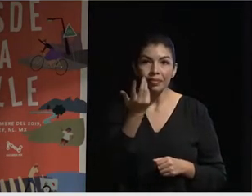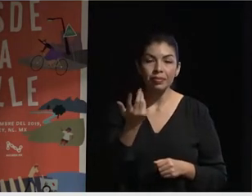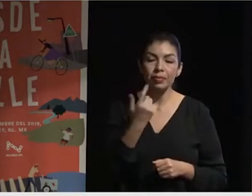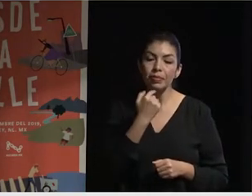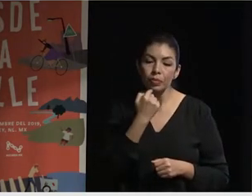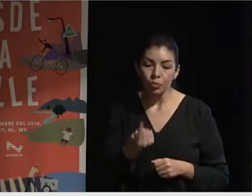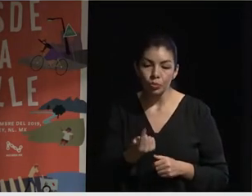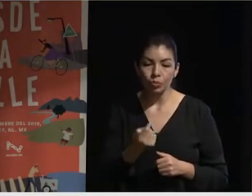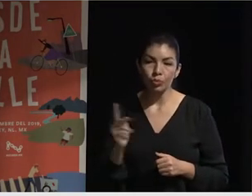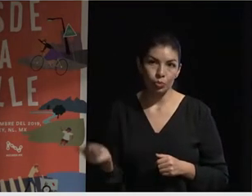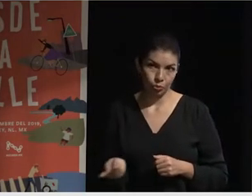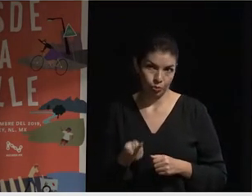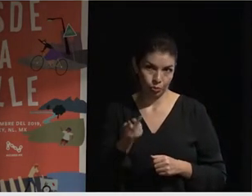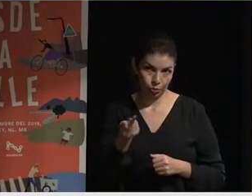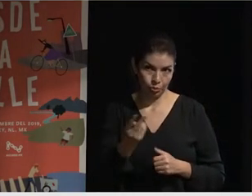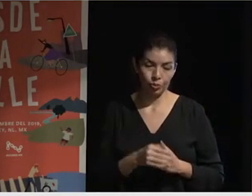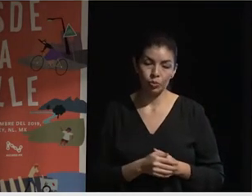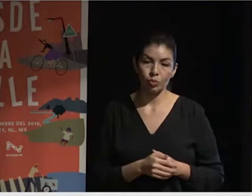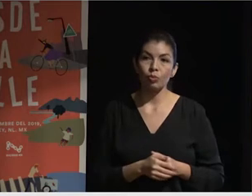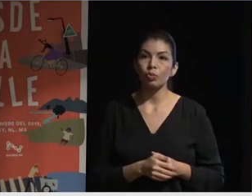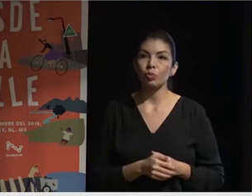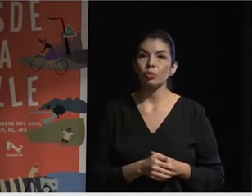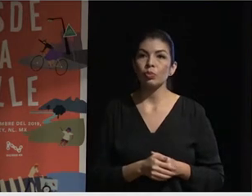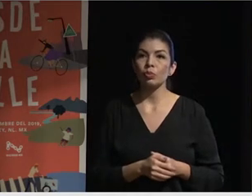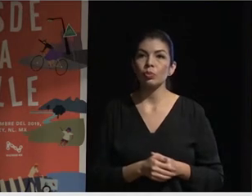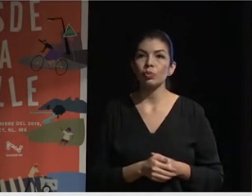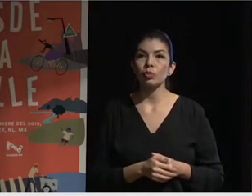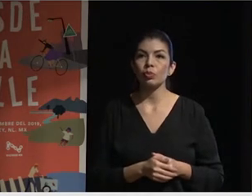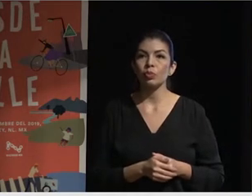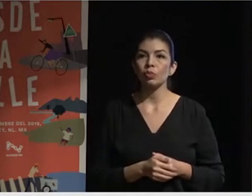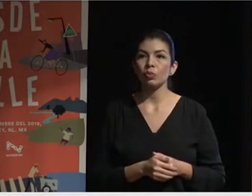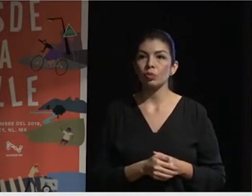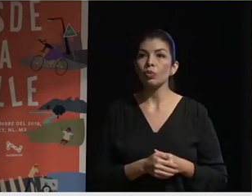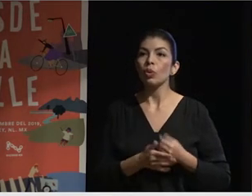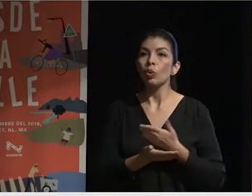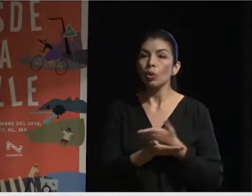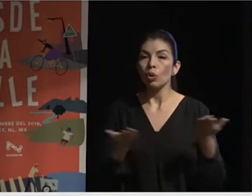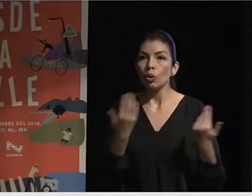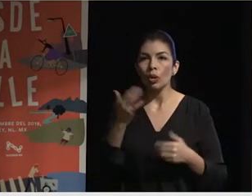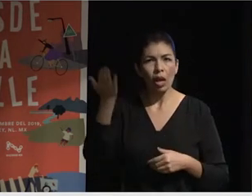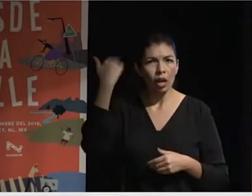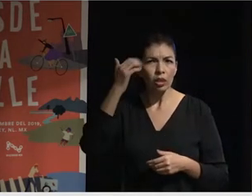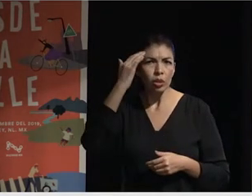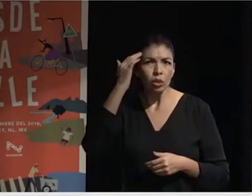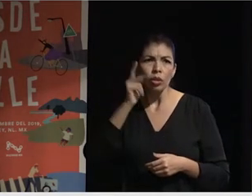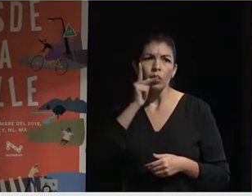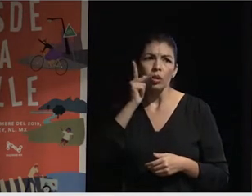quisiera saber quién en esta sala escuchó por primera vez esta cosa de gentrificación en esta mesa, en el anuncio.